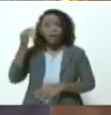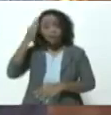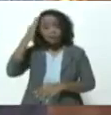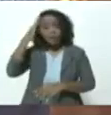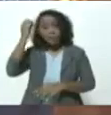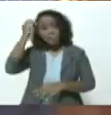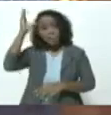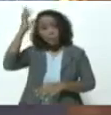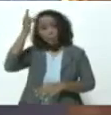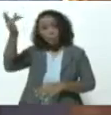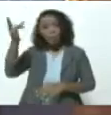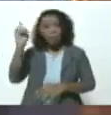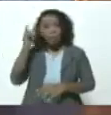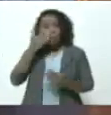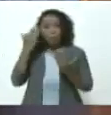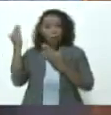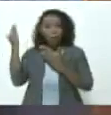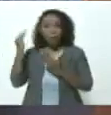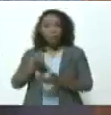Y ahí está la serie, vamos a ver.